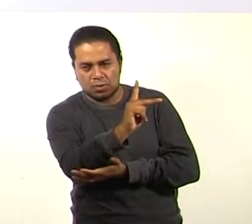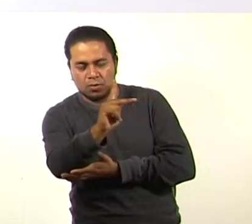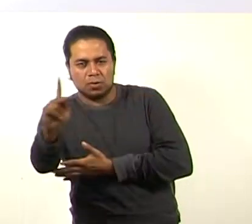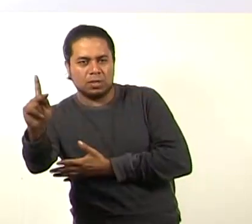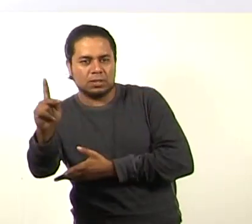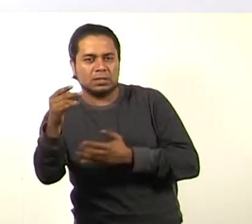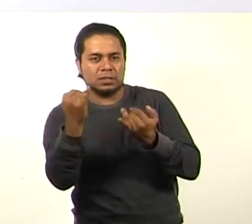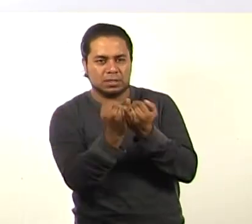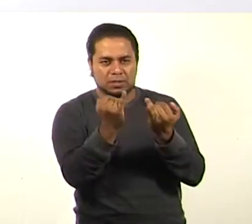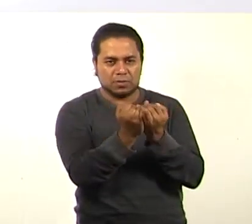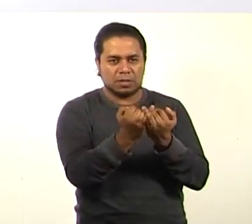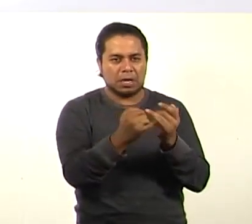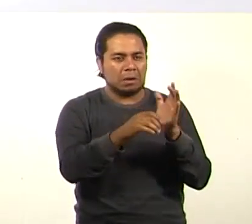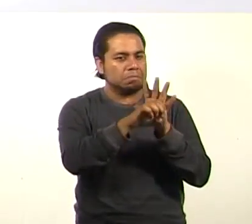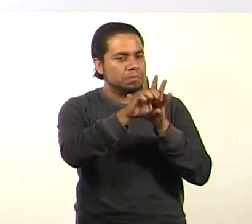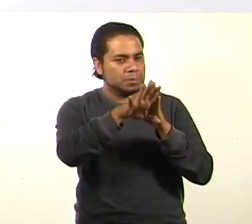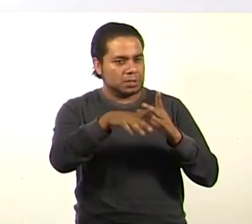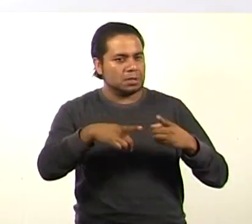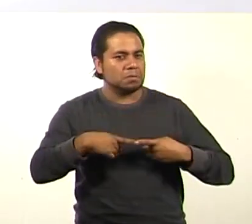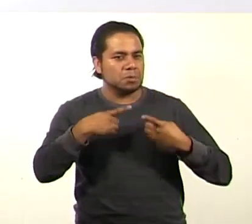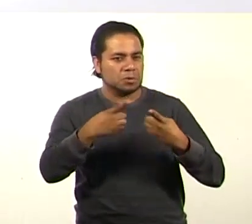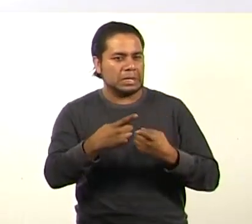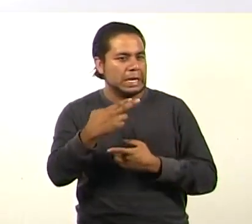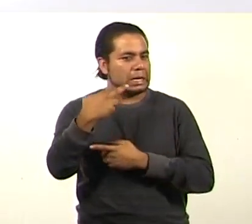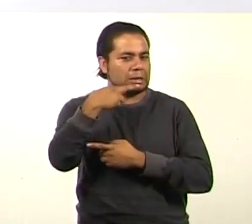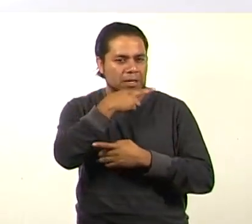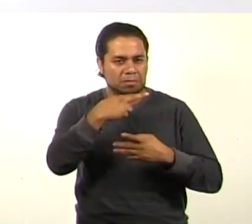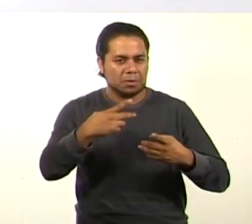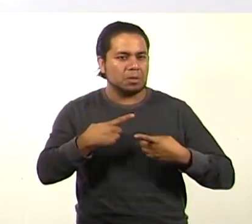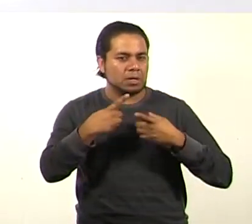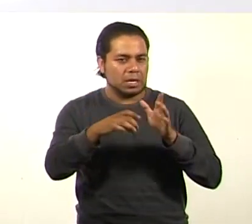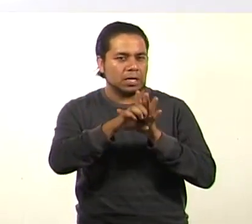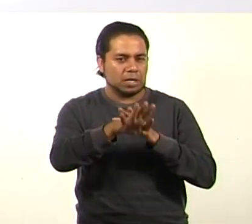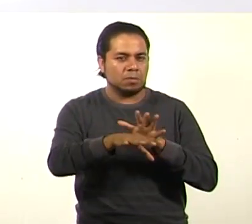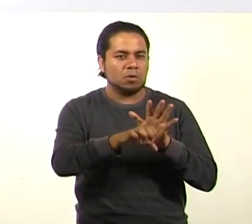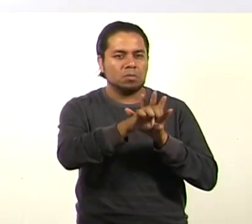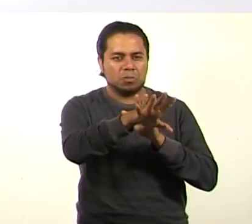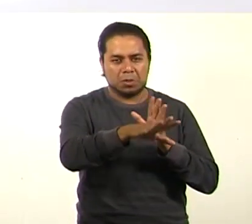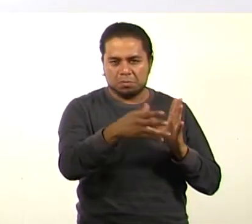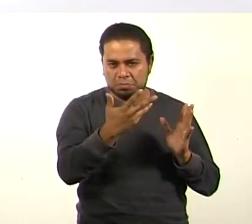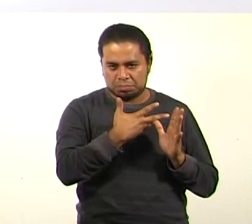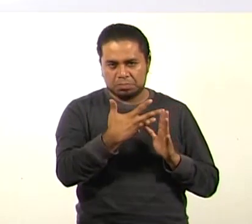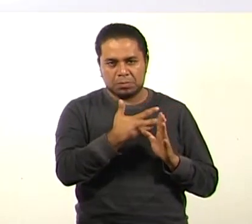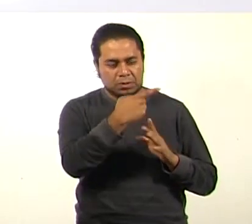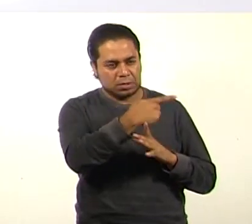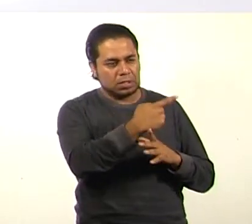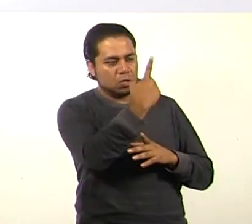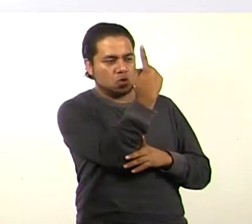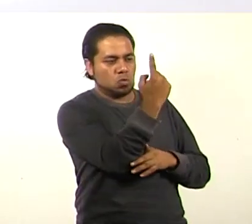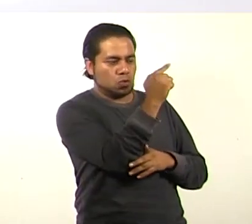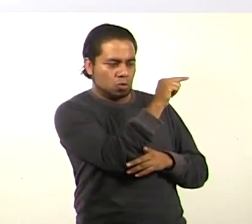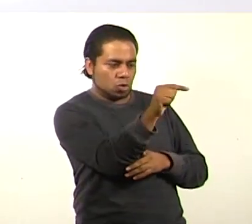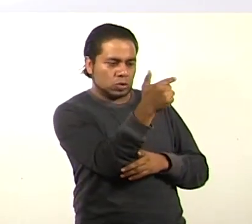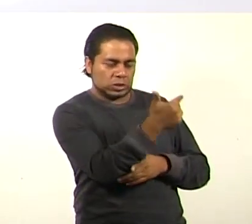restar. Vamos a hacer un ejemplo rápido. Por ejemplo, si tenemos un séptimo